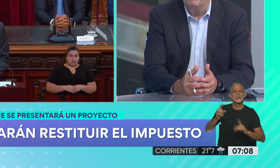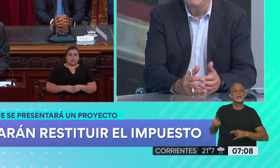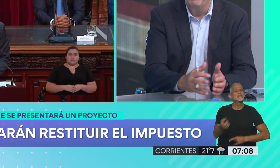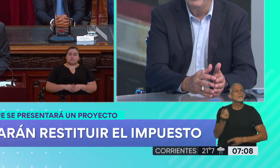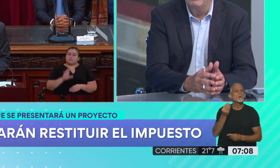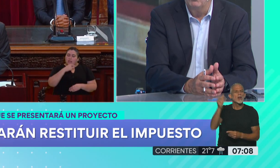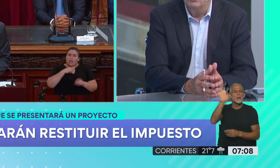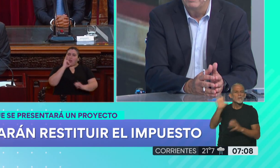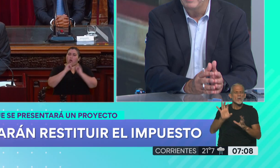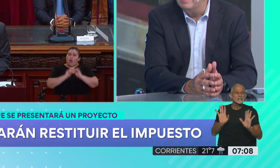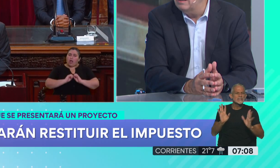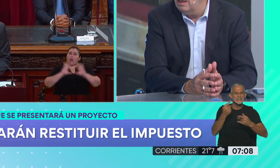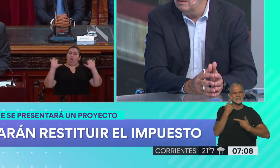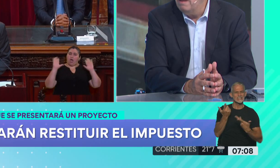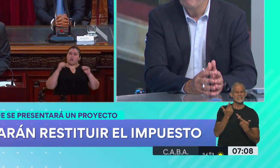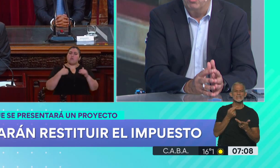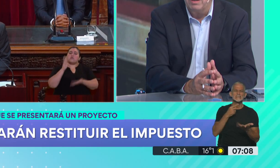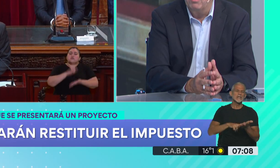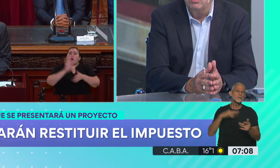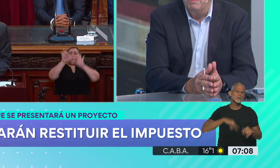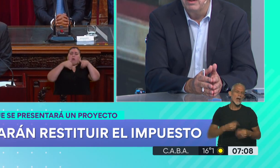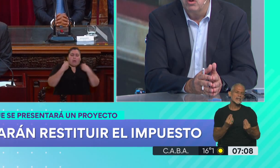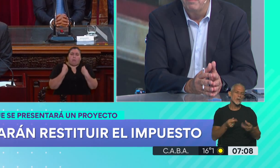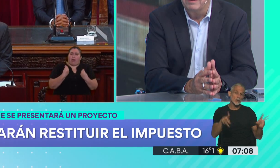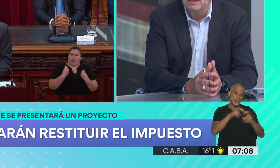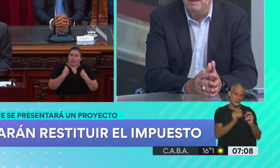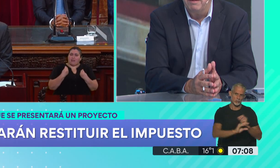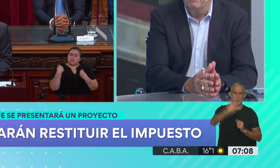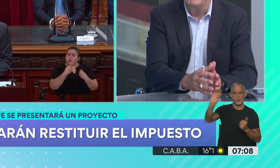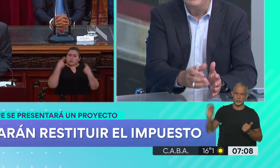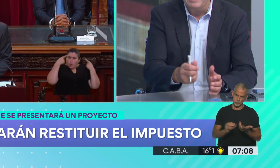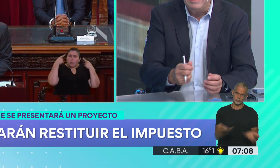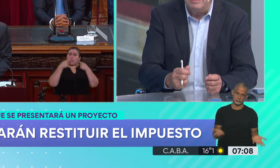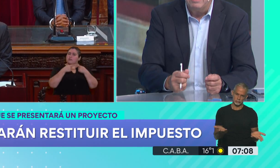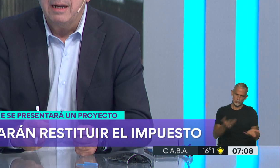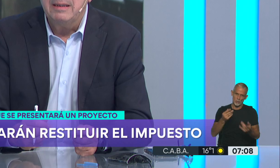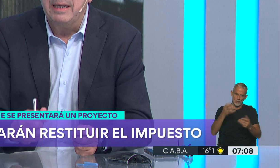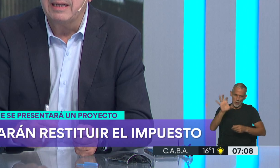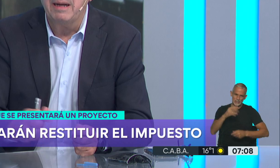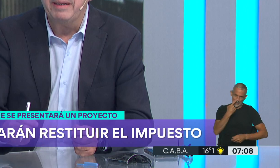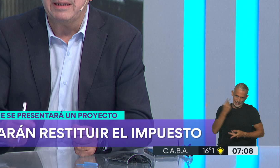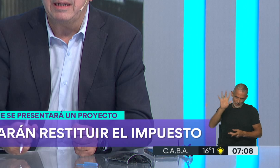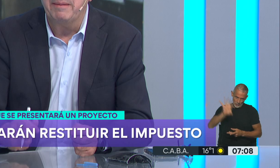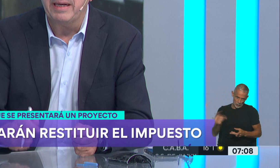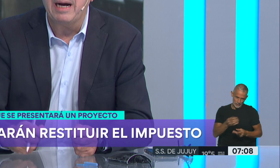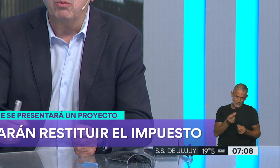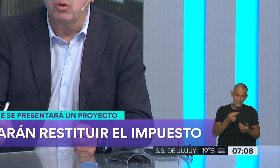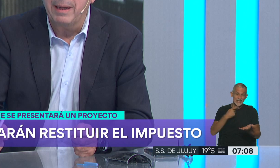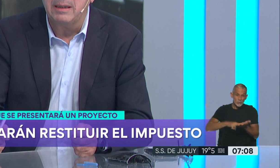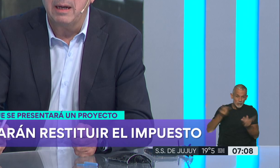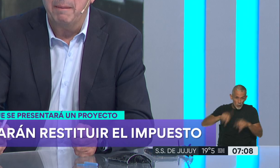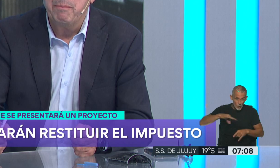las provincias miran y mucho el tema ganancias. ¿Por qué? Porque es un impuesto coparticipable, porque de ahí directamente y de